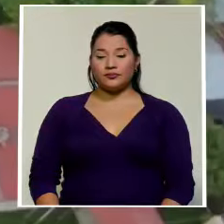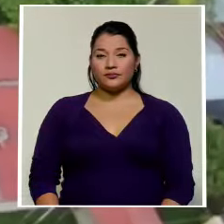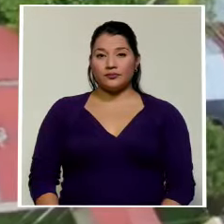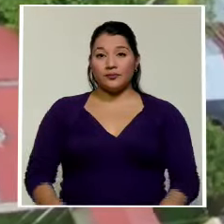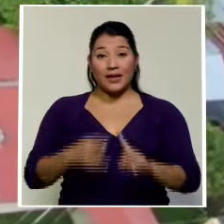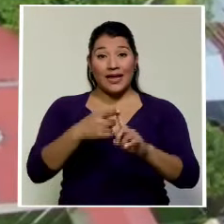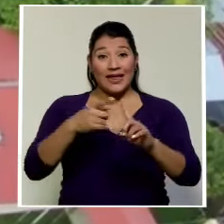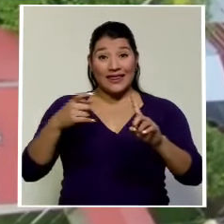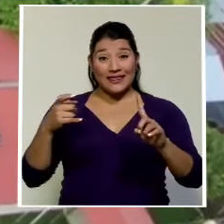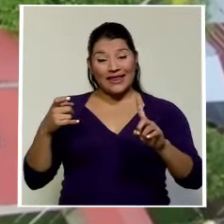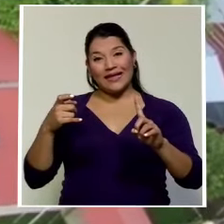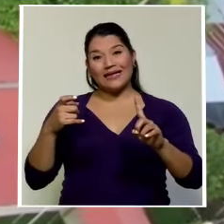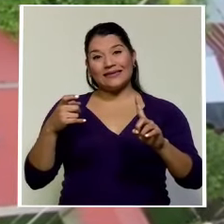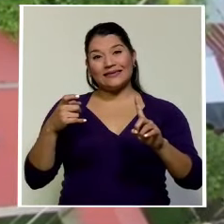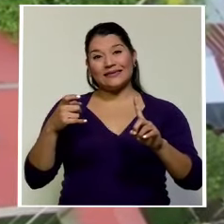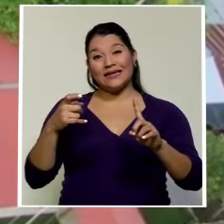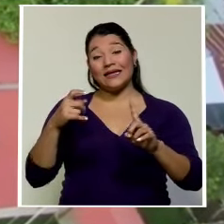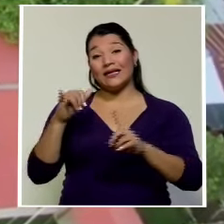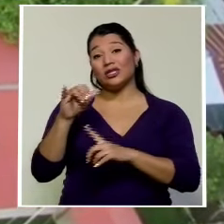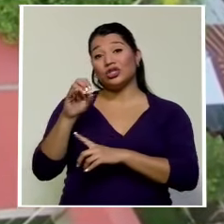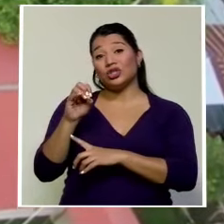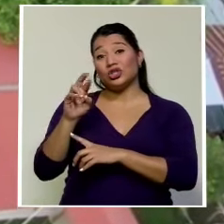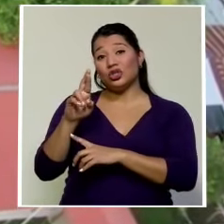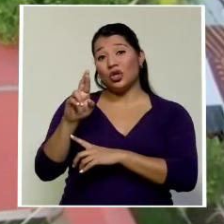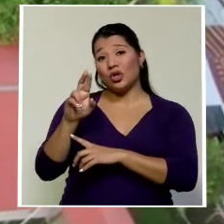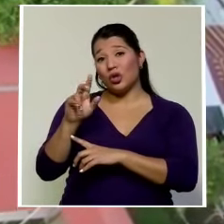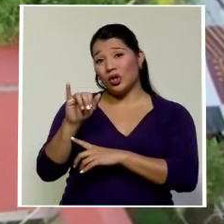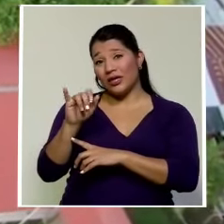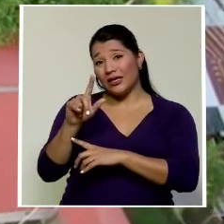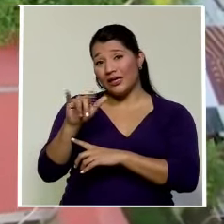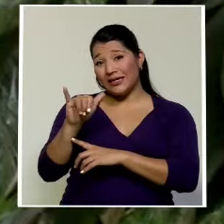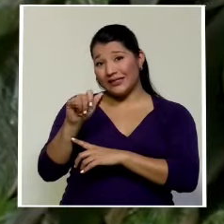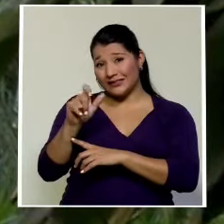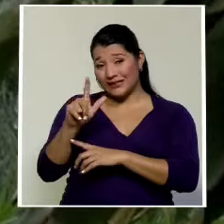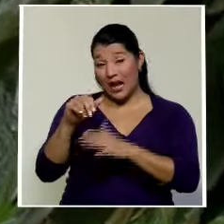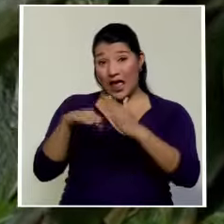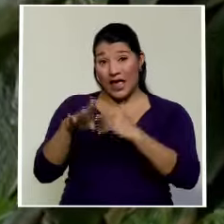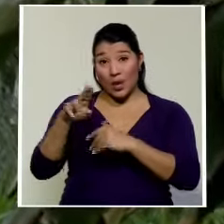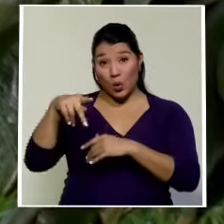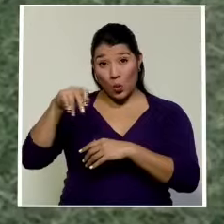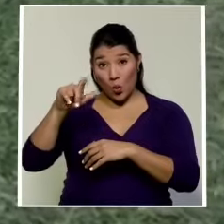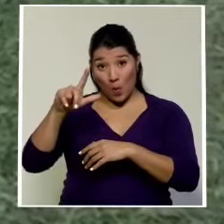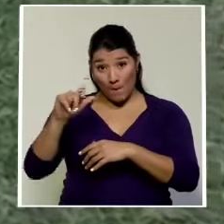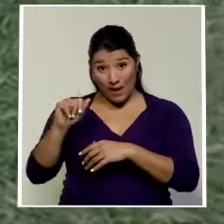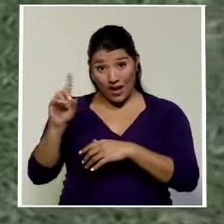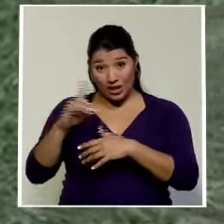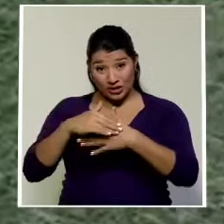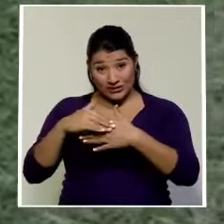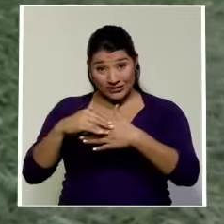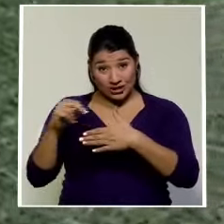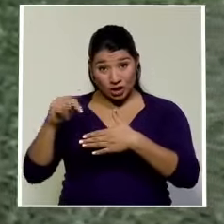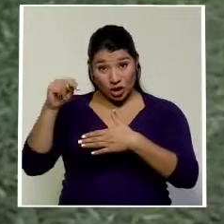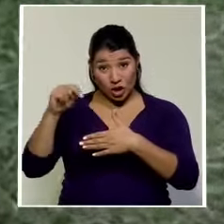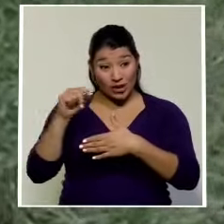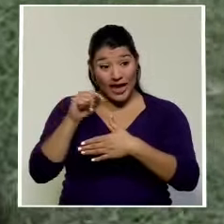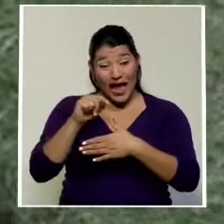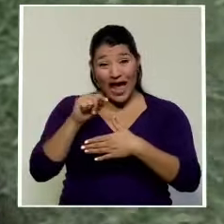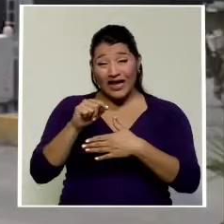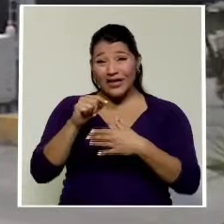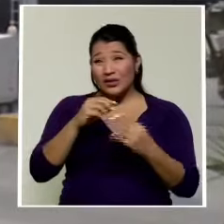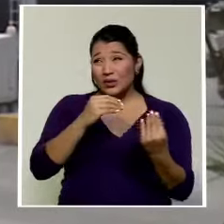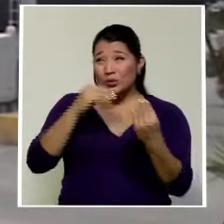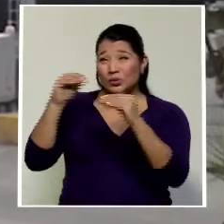Desde el distrito de Yolillal, en el norte del cantón de Upala, en la zona norte de Costa Rica, salen millones de